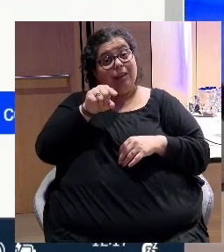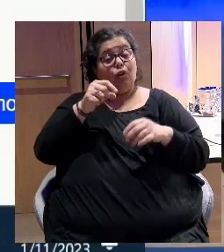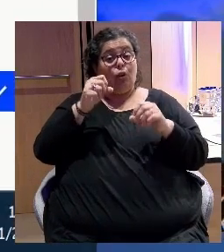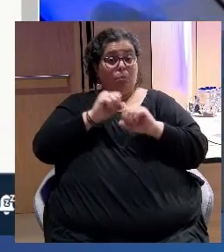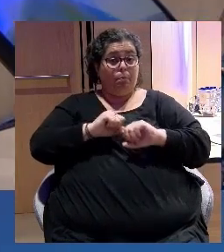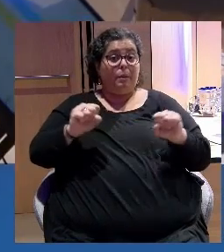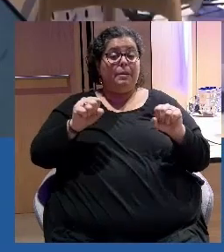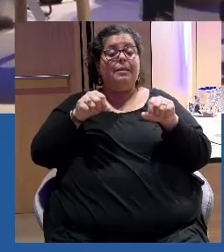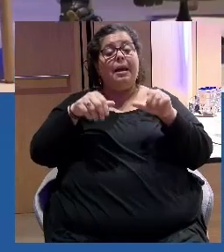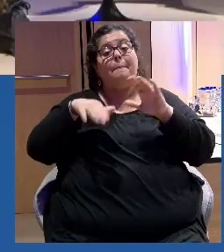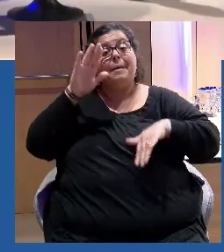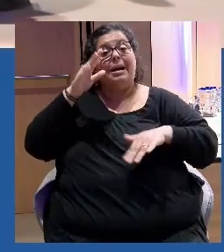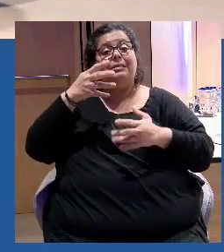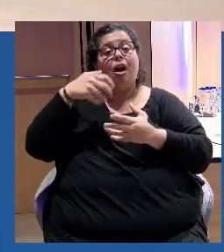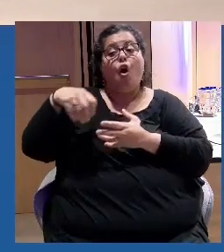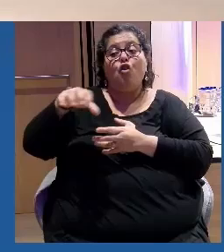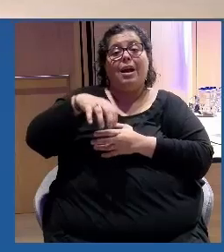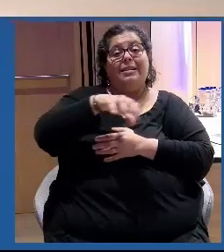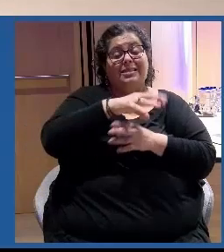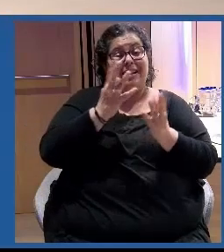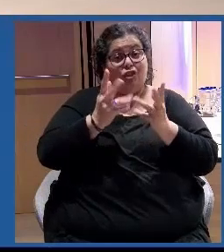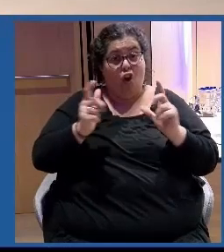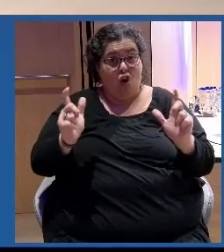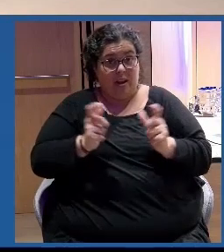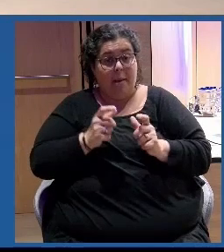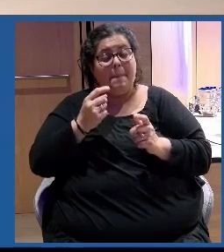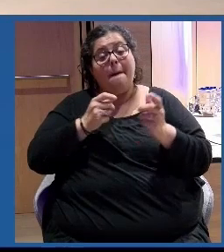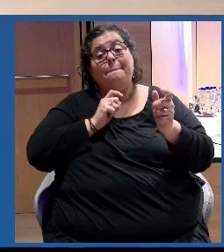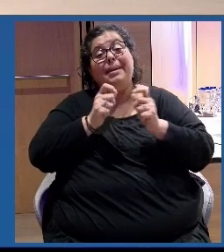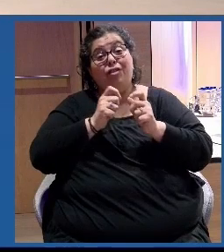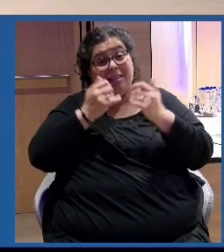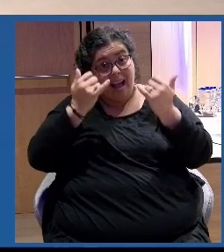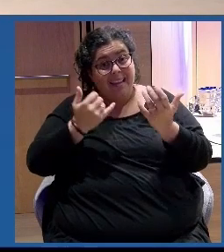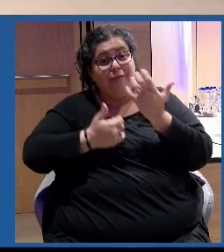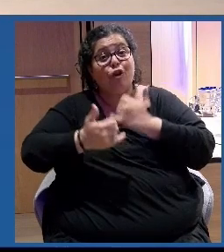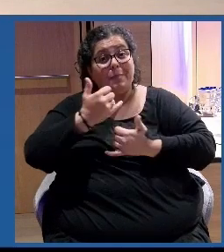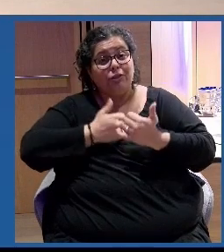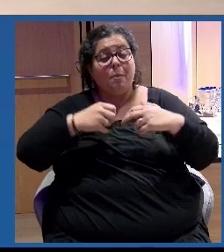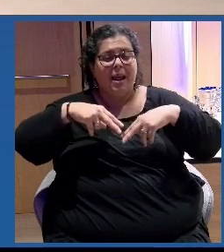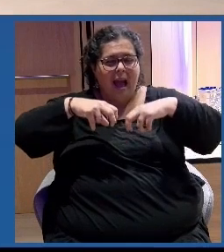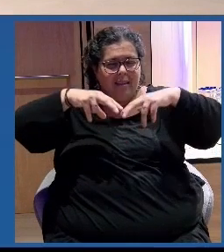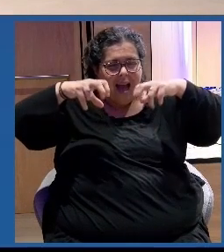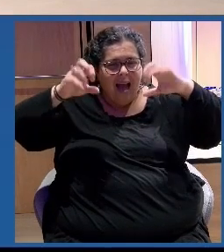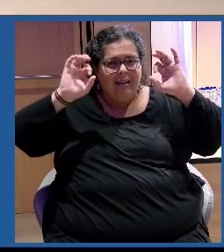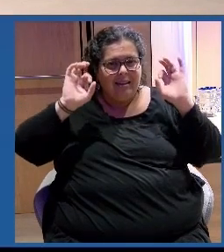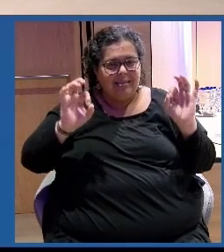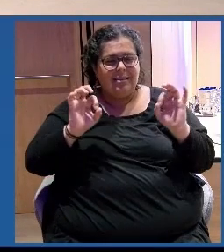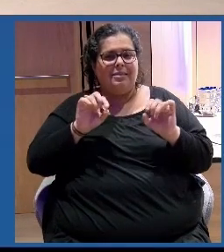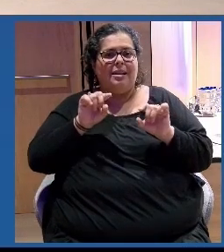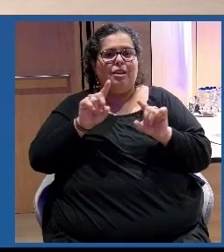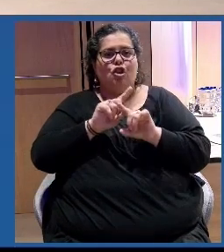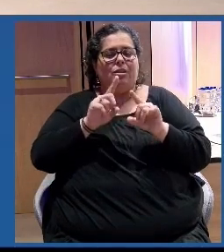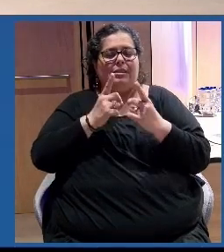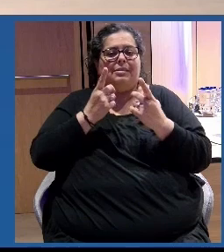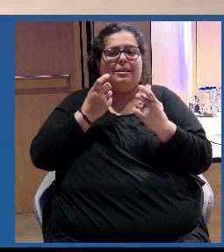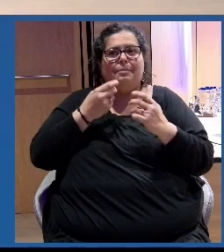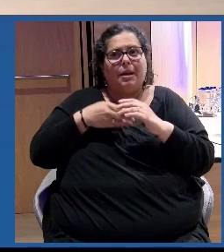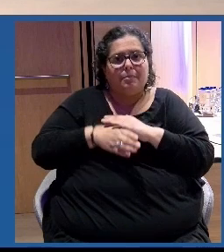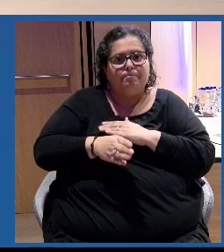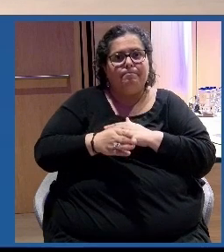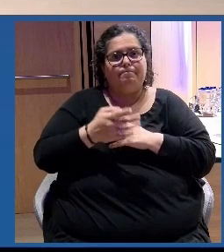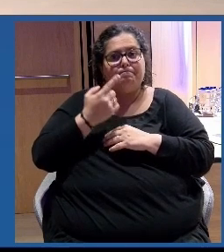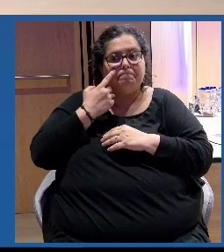haya más organizaciones, más periodistas con información para poder hacer sus análisis sin requerir de la consulta así